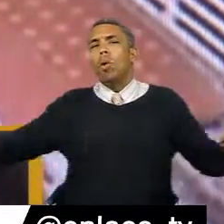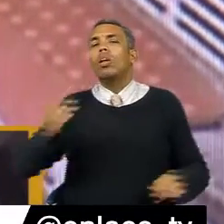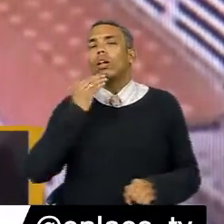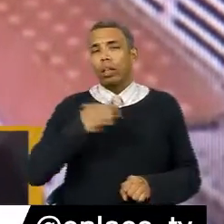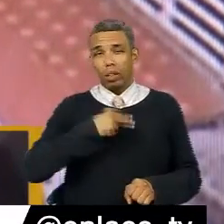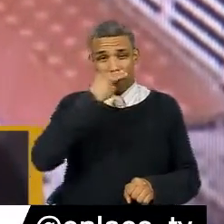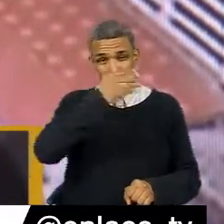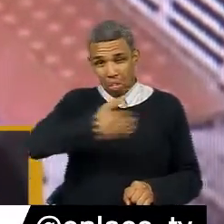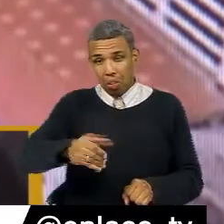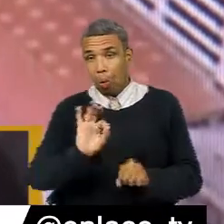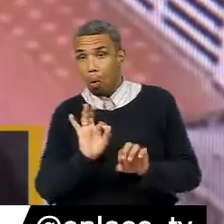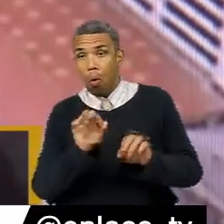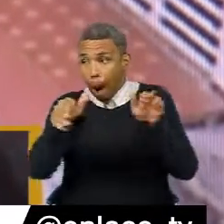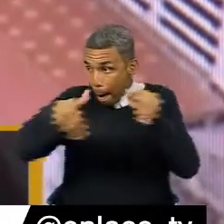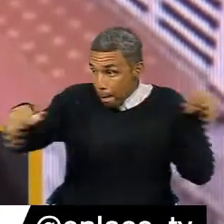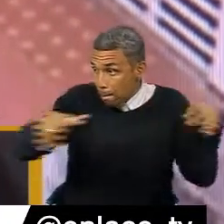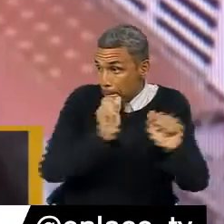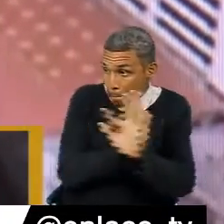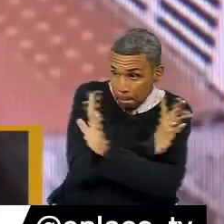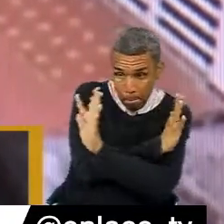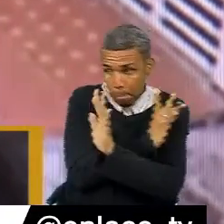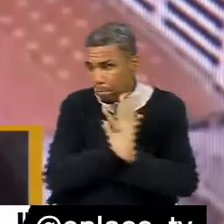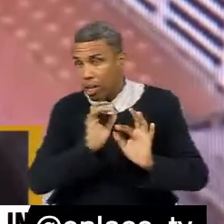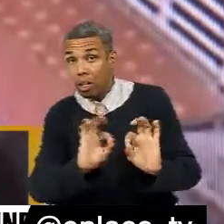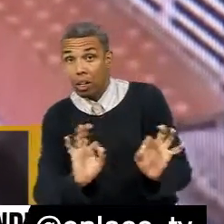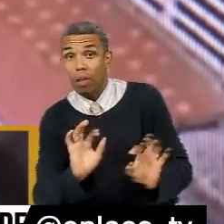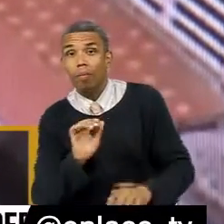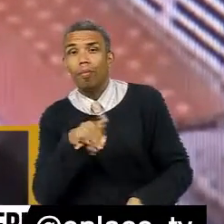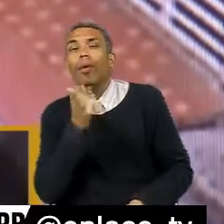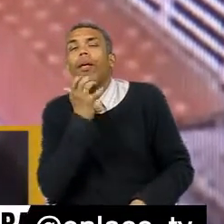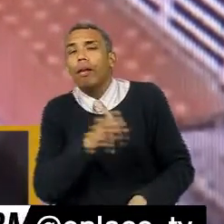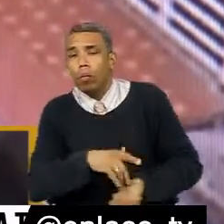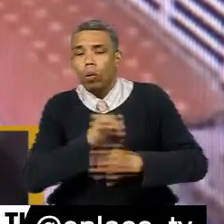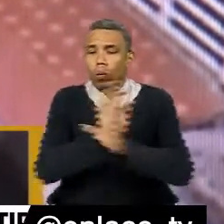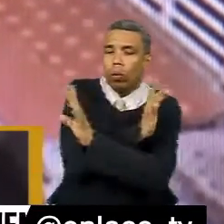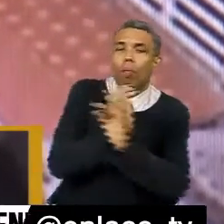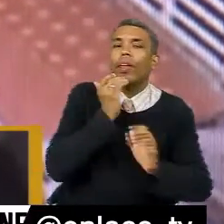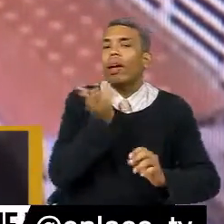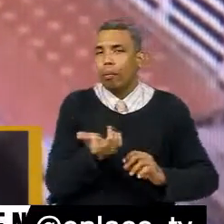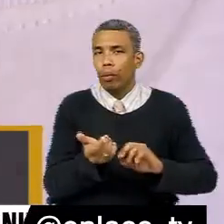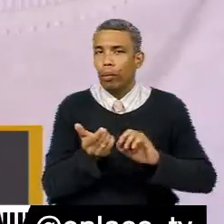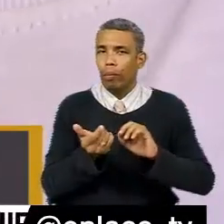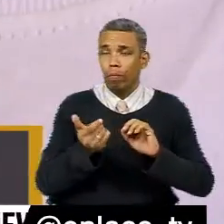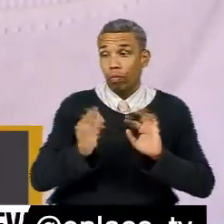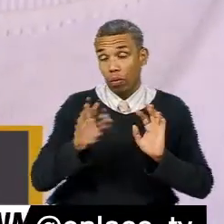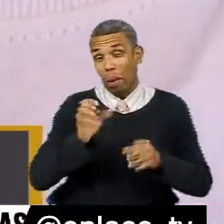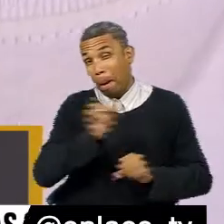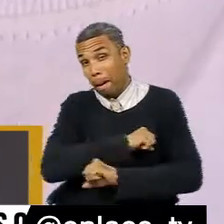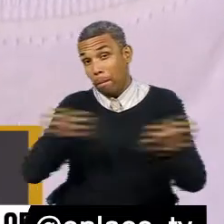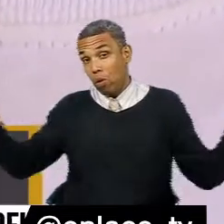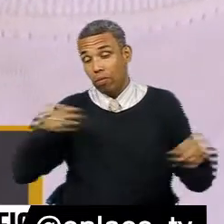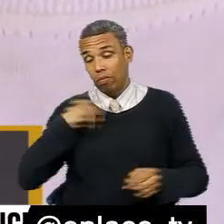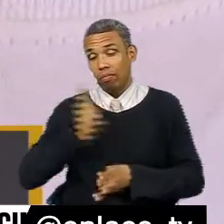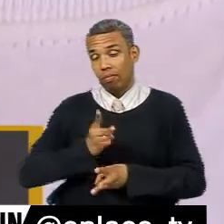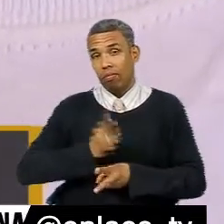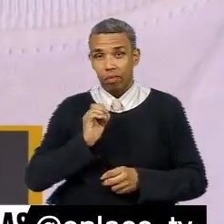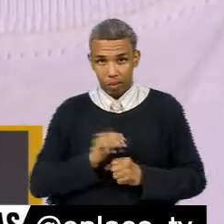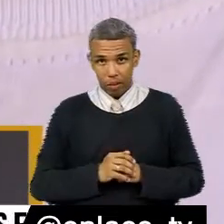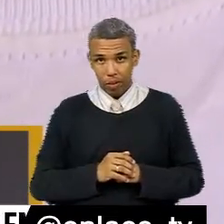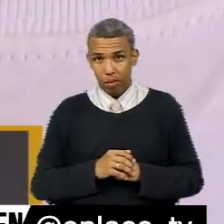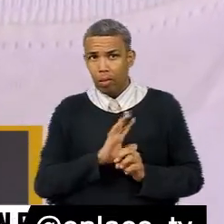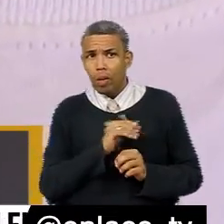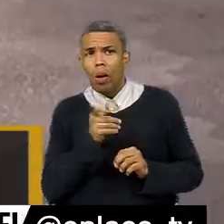estábamos durmiendo, descansando entre sus casas y ellos ahí solo, una sola casa de vecinos fueron los que se enteraron del asunto